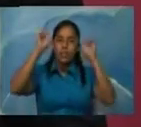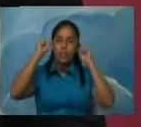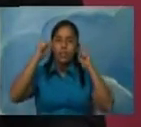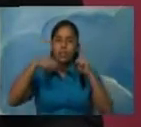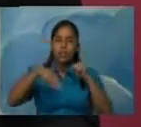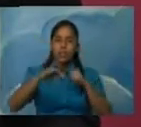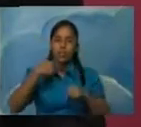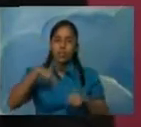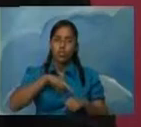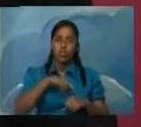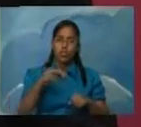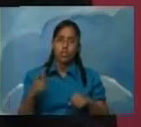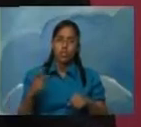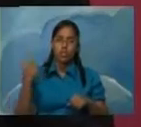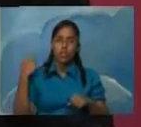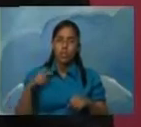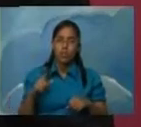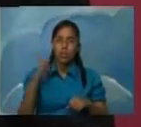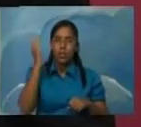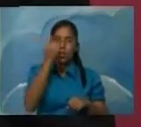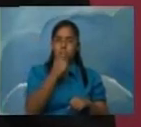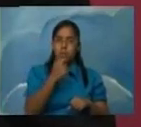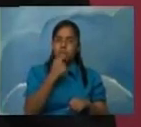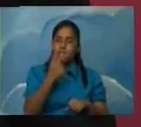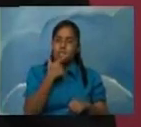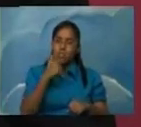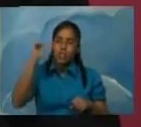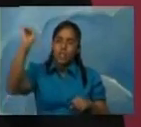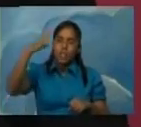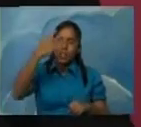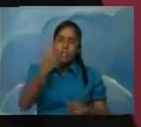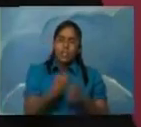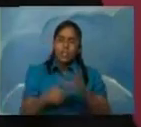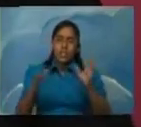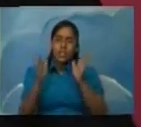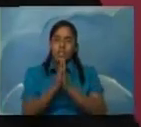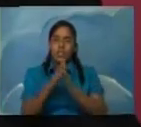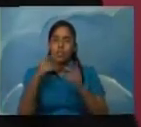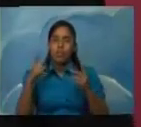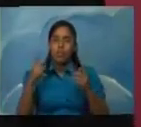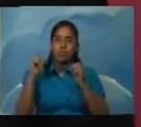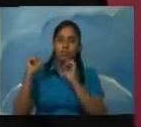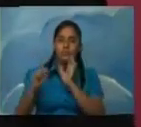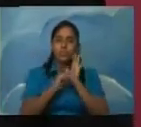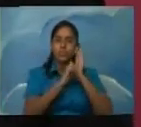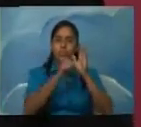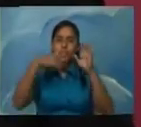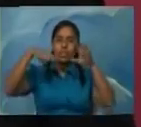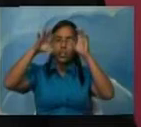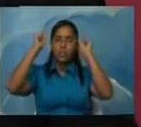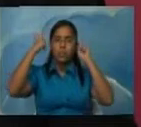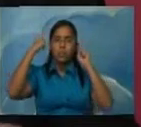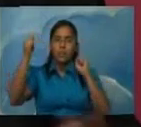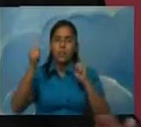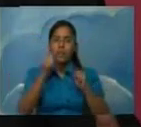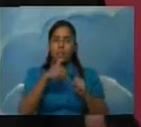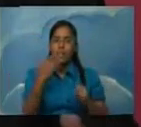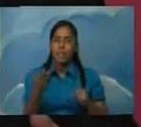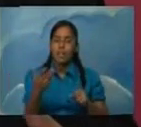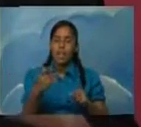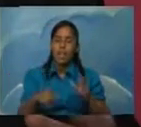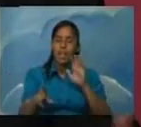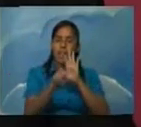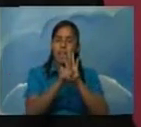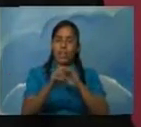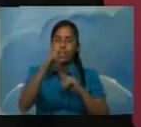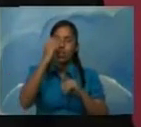nosotros tenemos la preciosa gracia del Espíritu Santo, la cual nos ilumina el entendimiento para entender que aquellas leyes